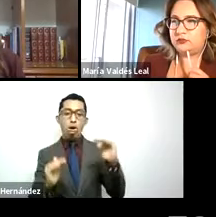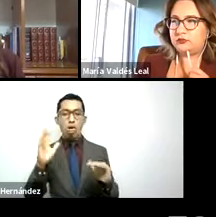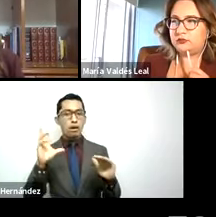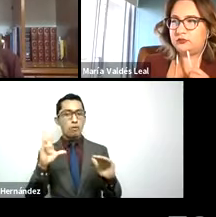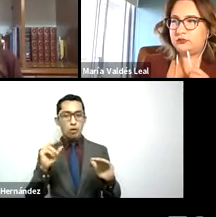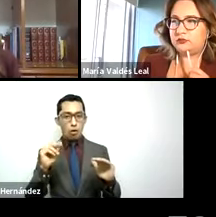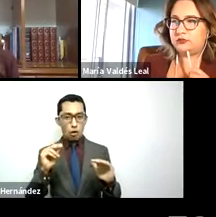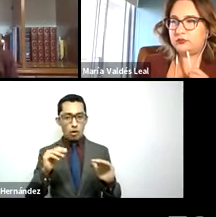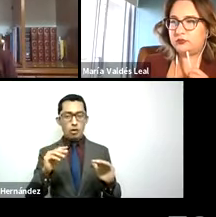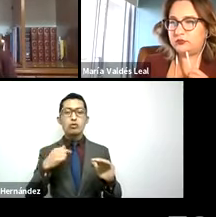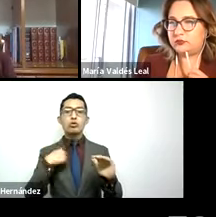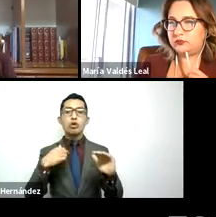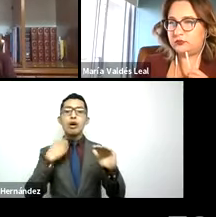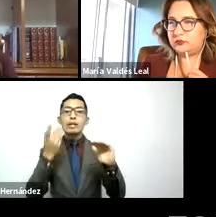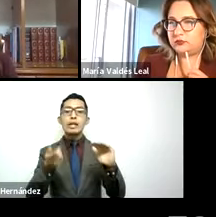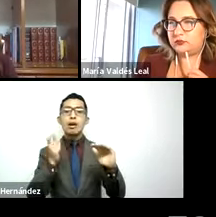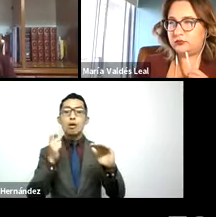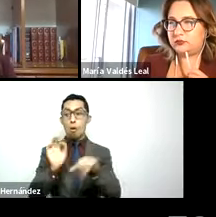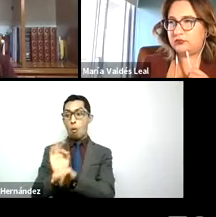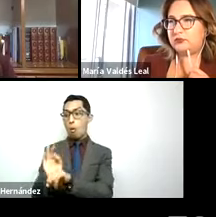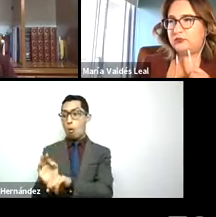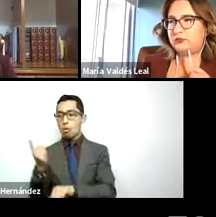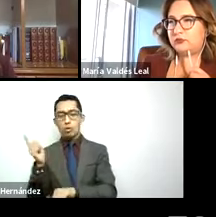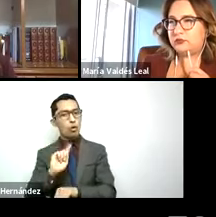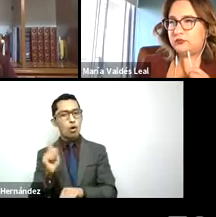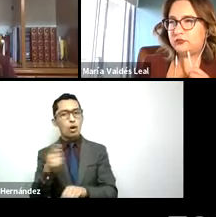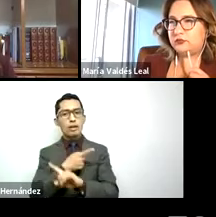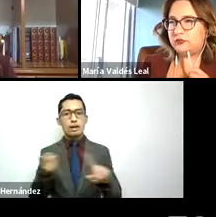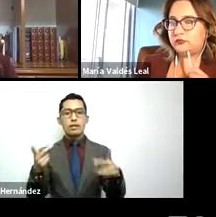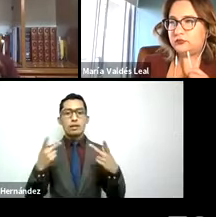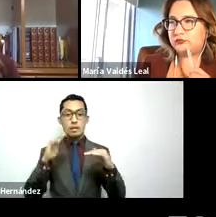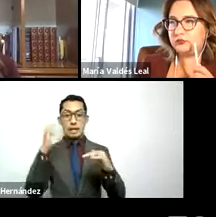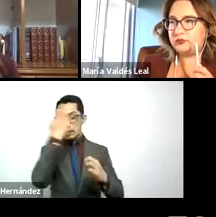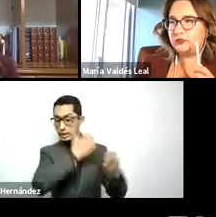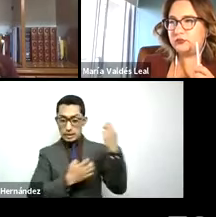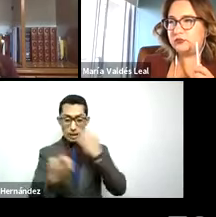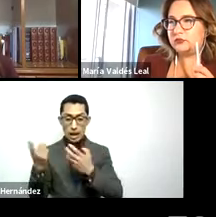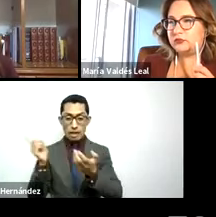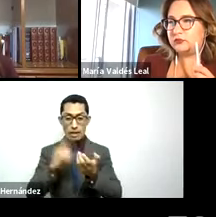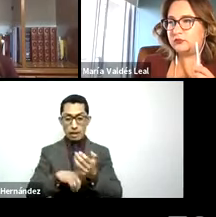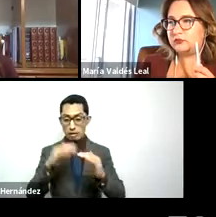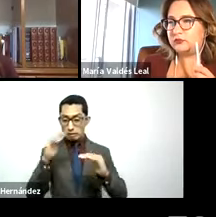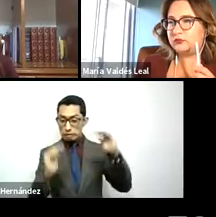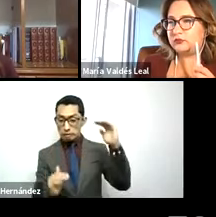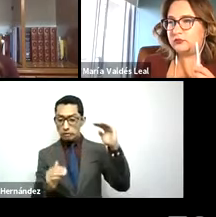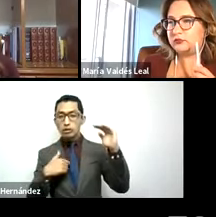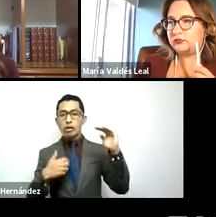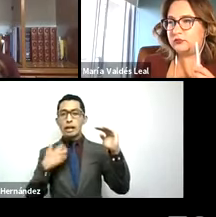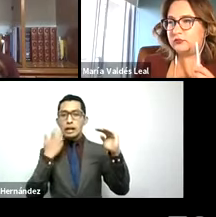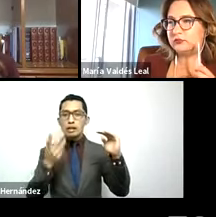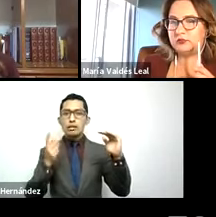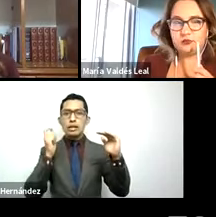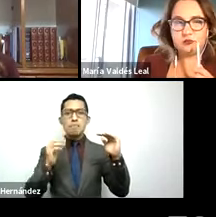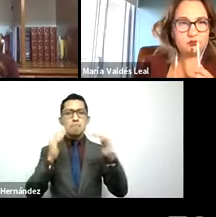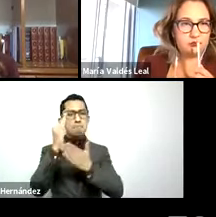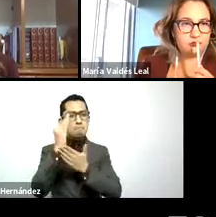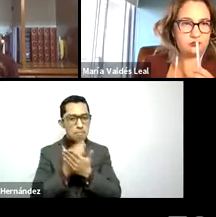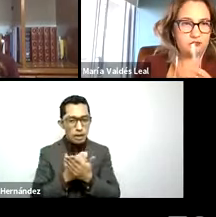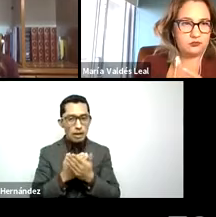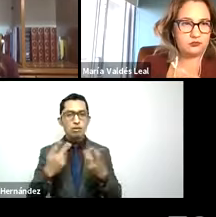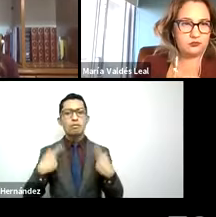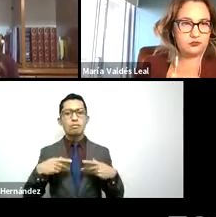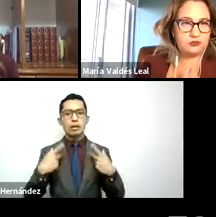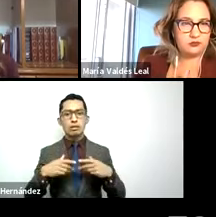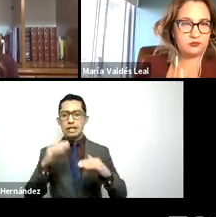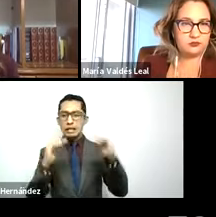que estoy ante partes que están en situación de desigualdad y lo que busco es tratar de reducir la brecha que hay